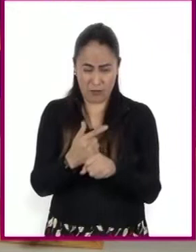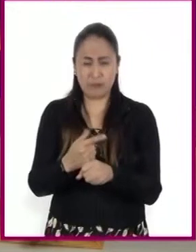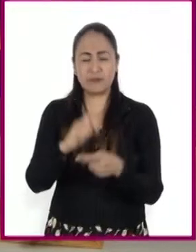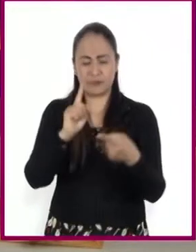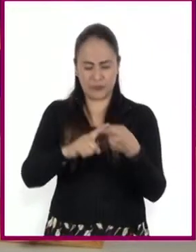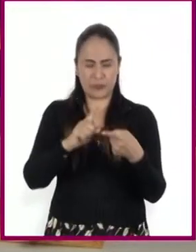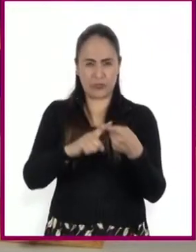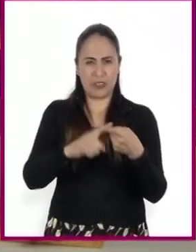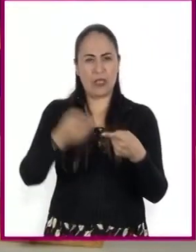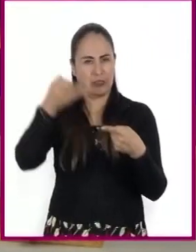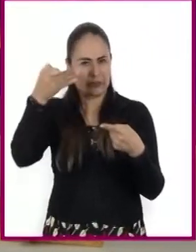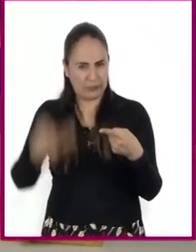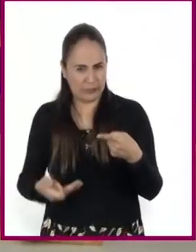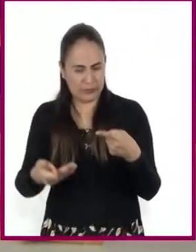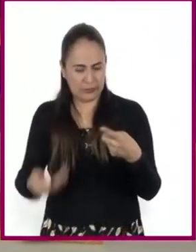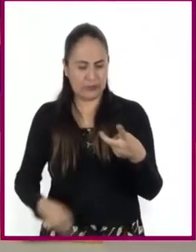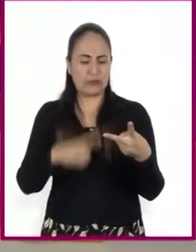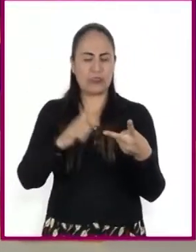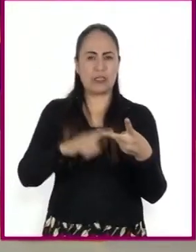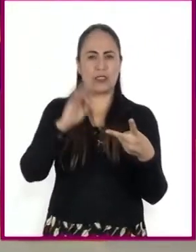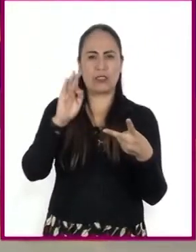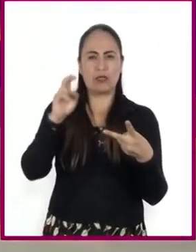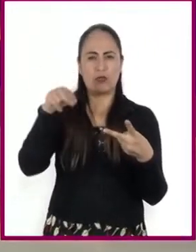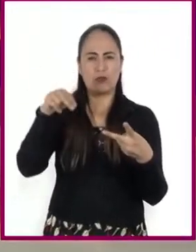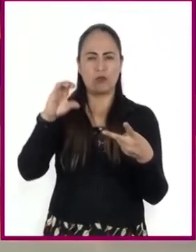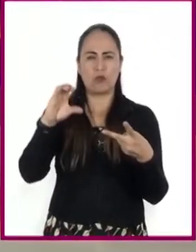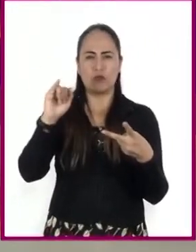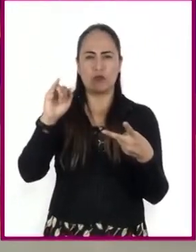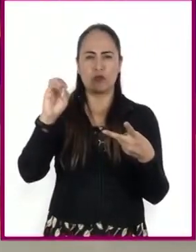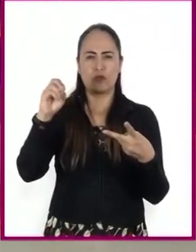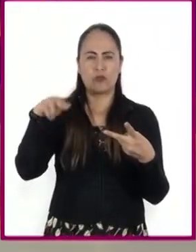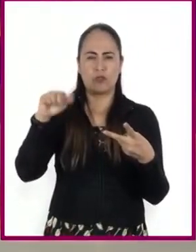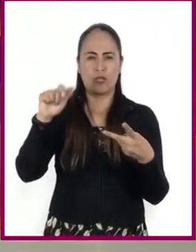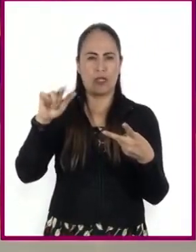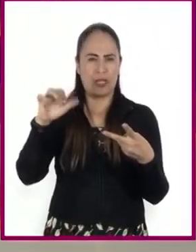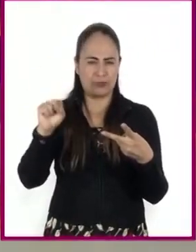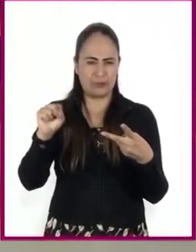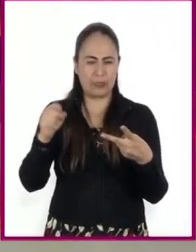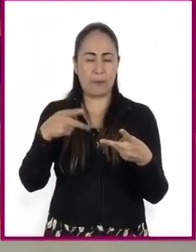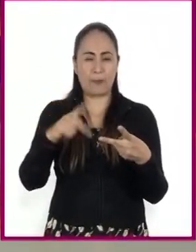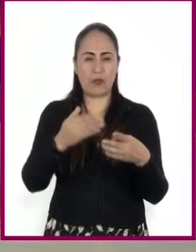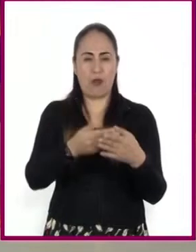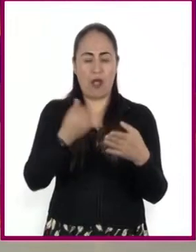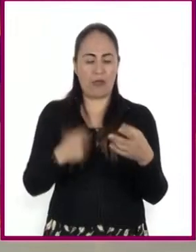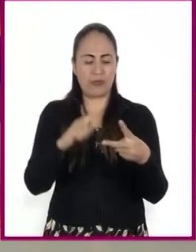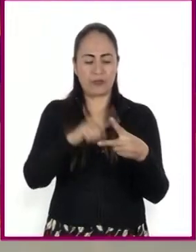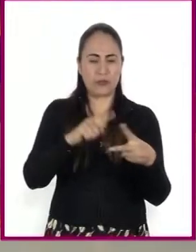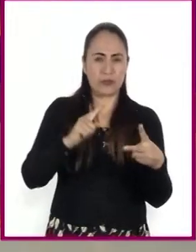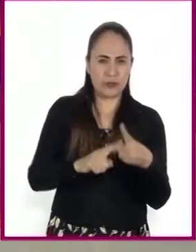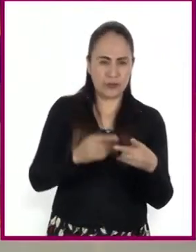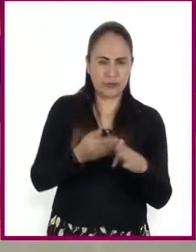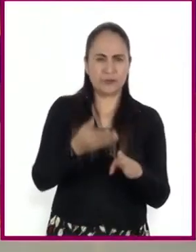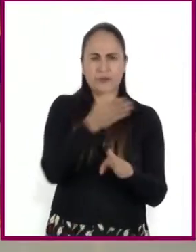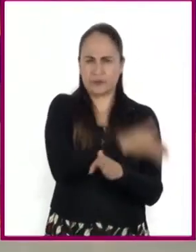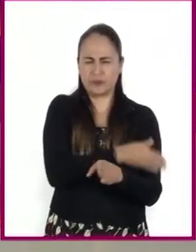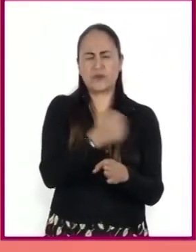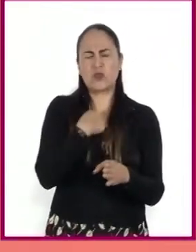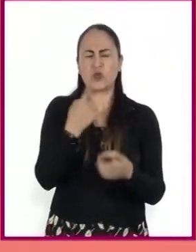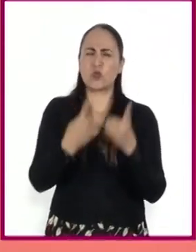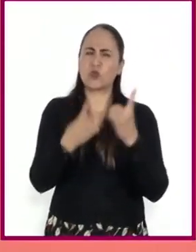definiciones formales y las definiciones funcionales. Pero antes de pasar a los tipos de definiciones, me surgió una